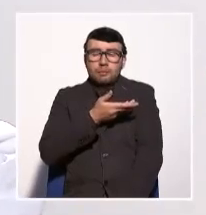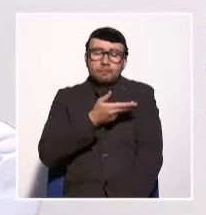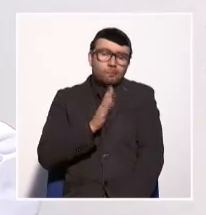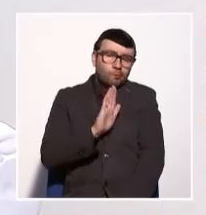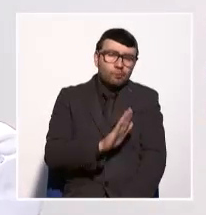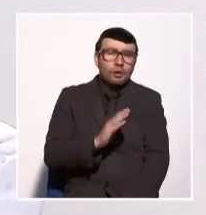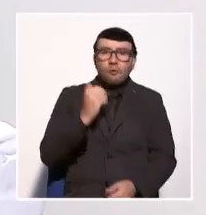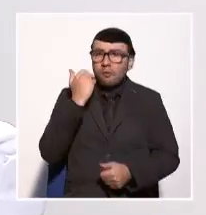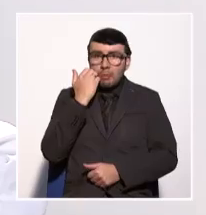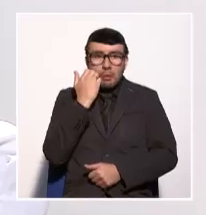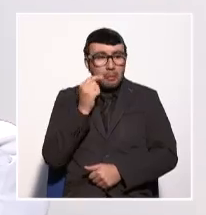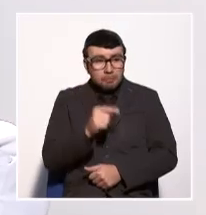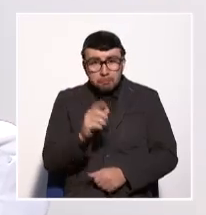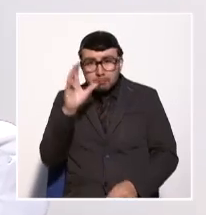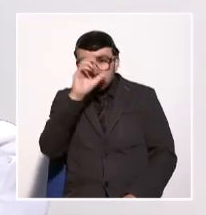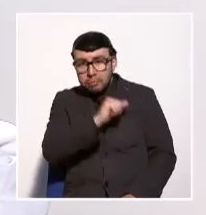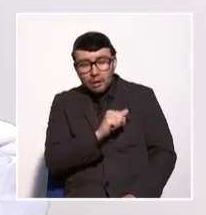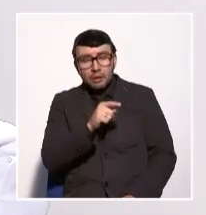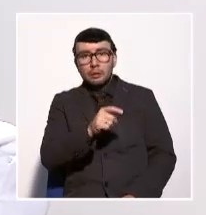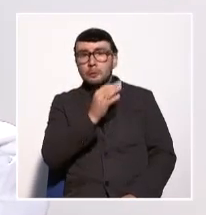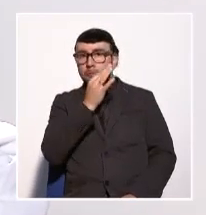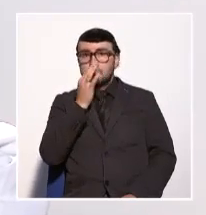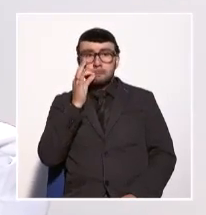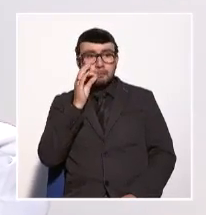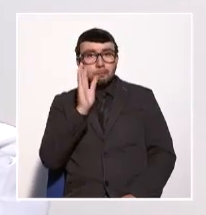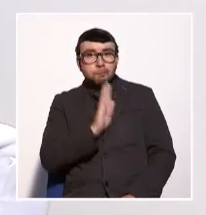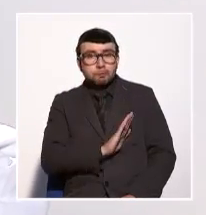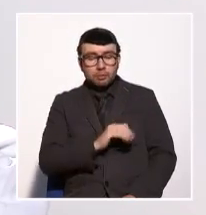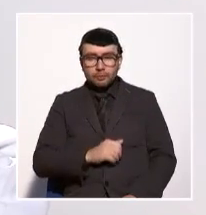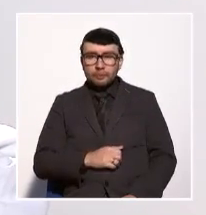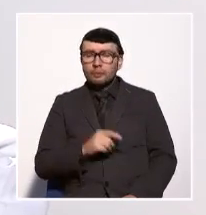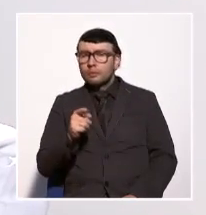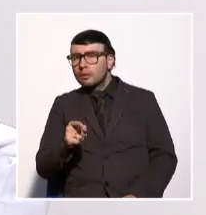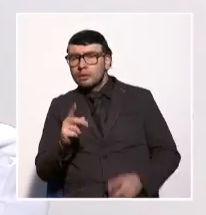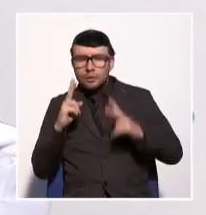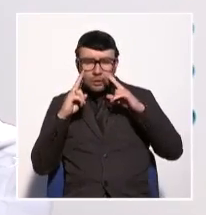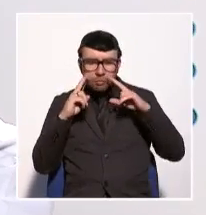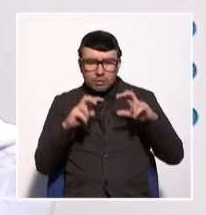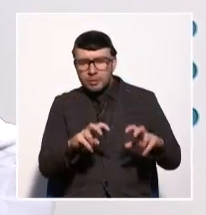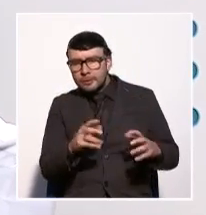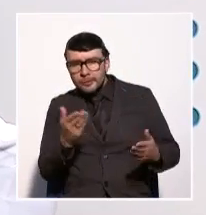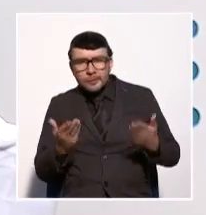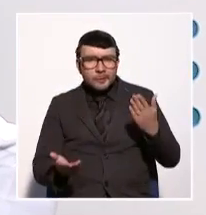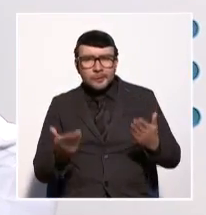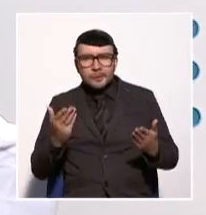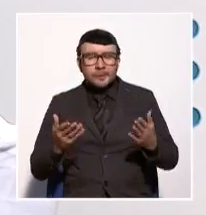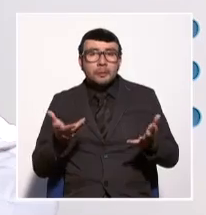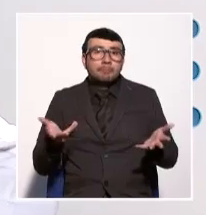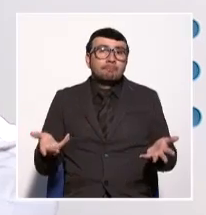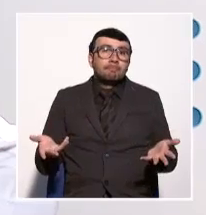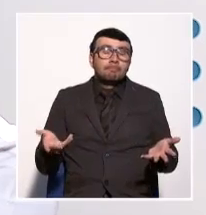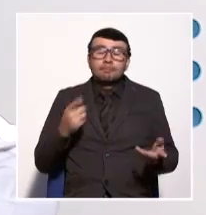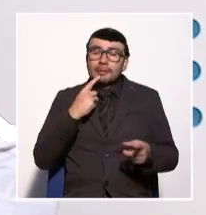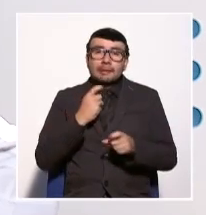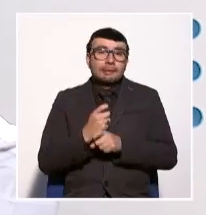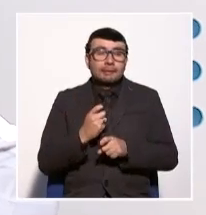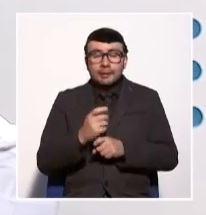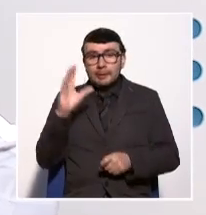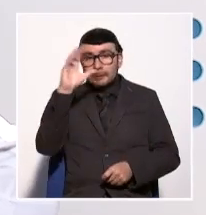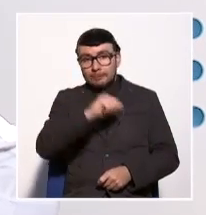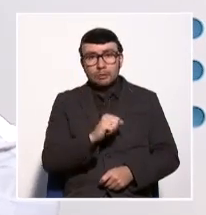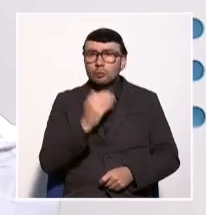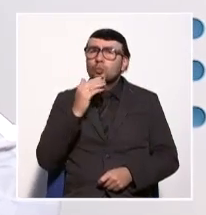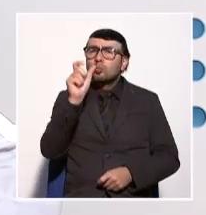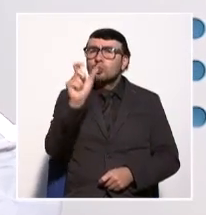enfermedad silenciosa y el diagnóstico de la hipertensión es muy delicado porque ustedes muchas veces podría una